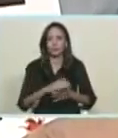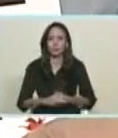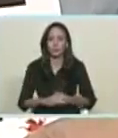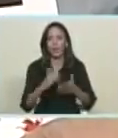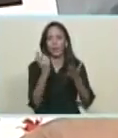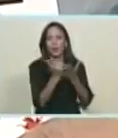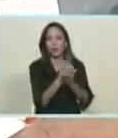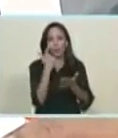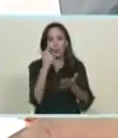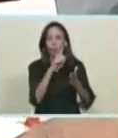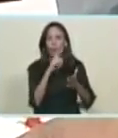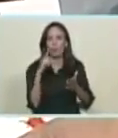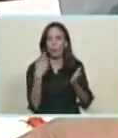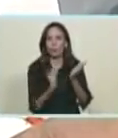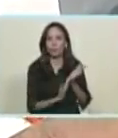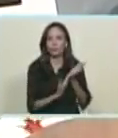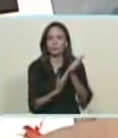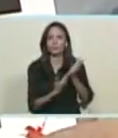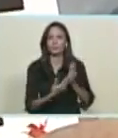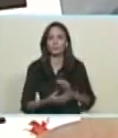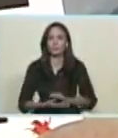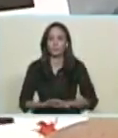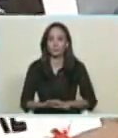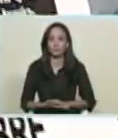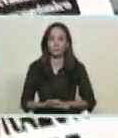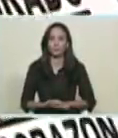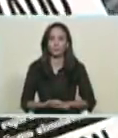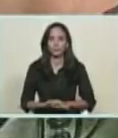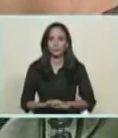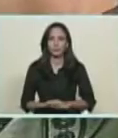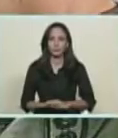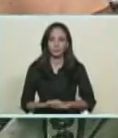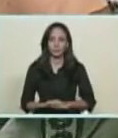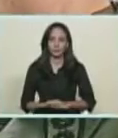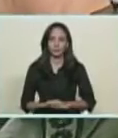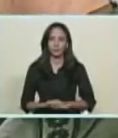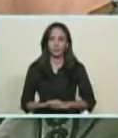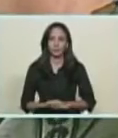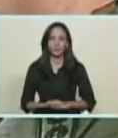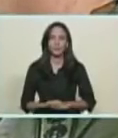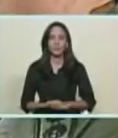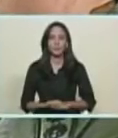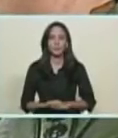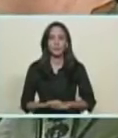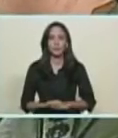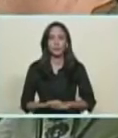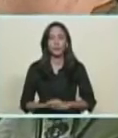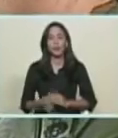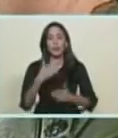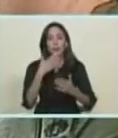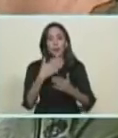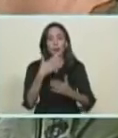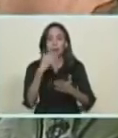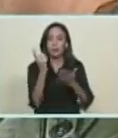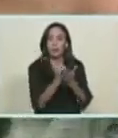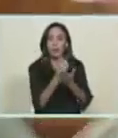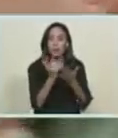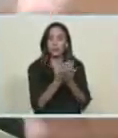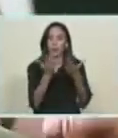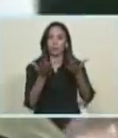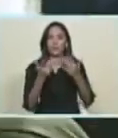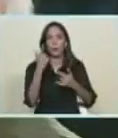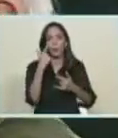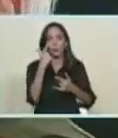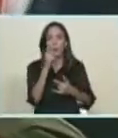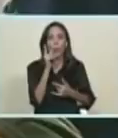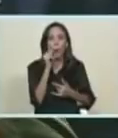el idealismo absoluto en el corazón del hombre. Fuego Sagrado, le agradezco el libro del maestro Pérez Arcay.